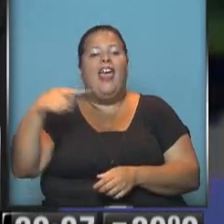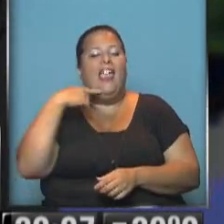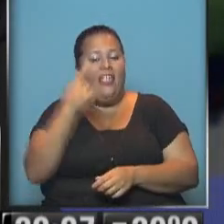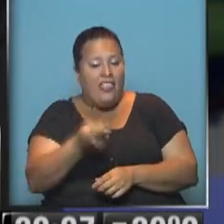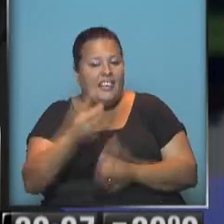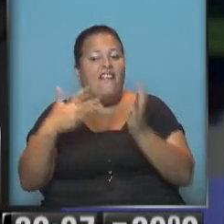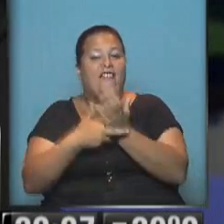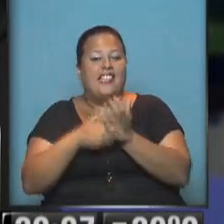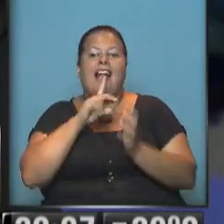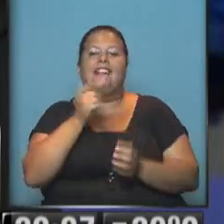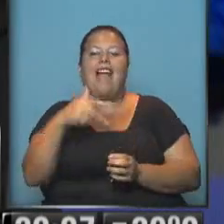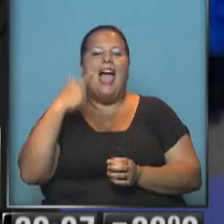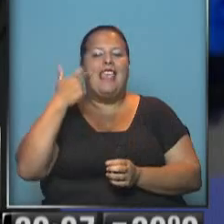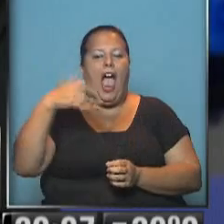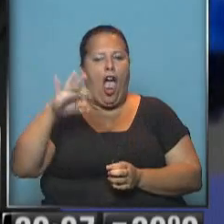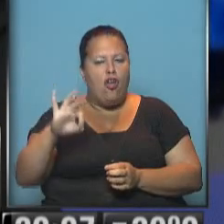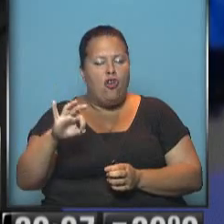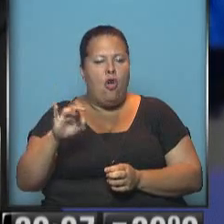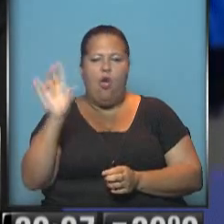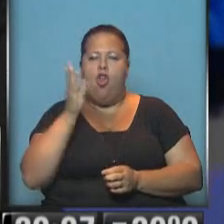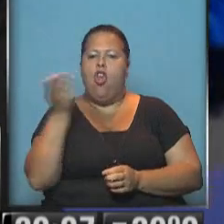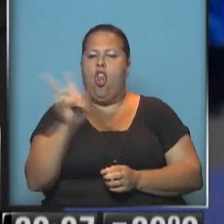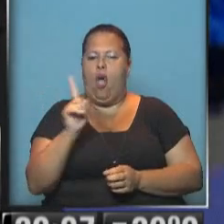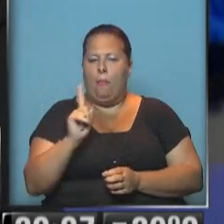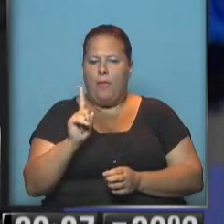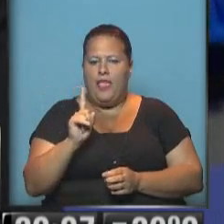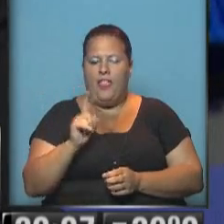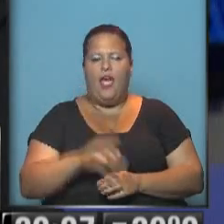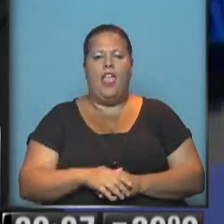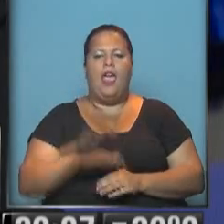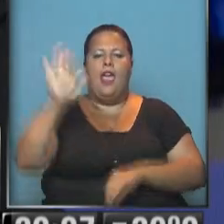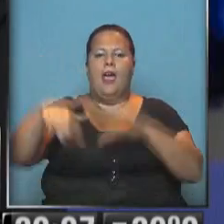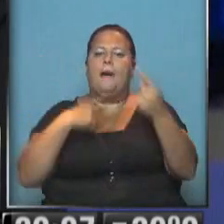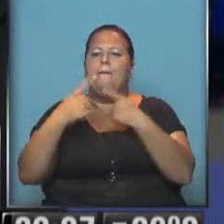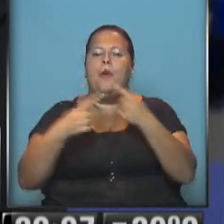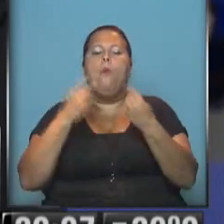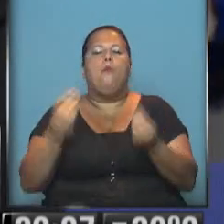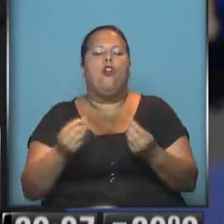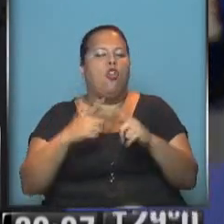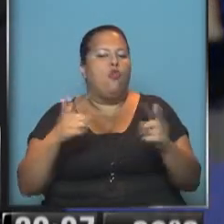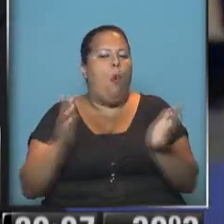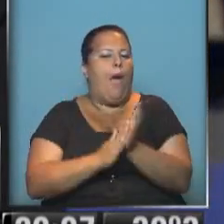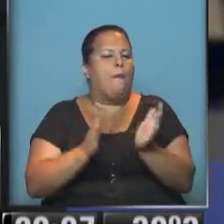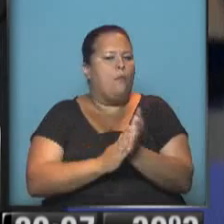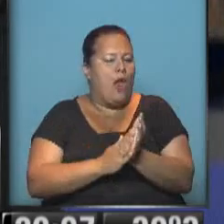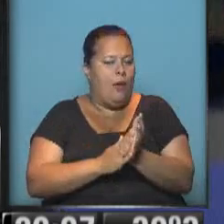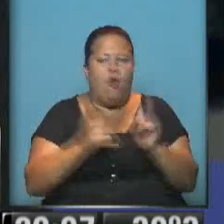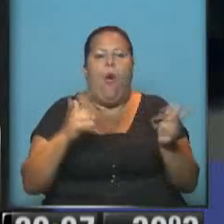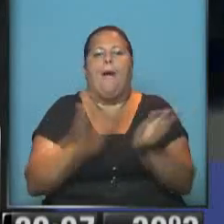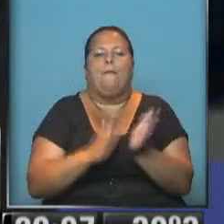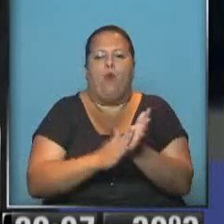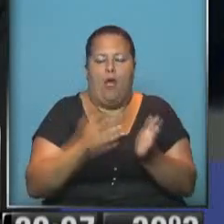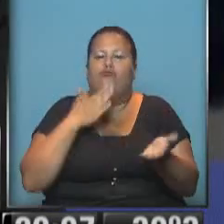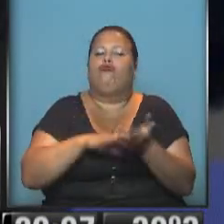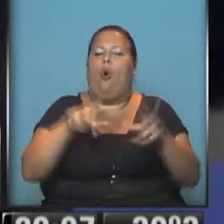que el fiscal Tayano no había pedido las indagatorias porque no había pruebas, no había pruebas sobre